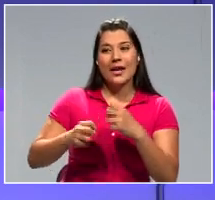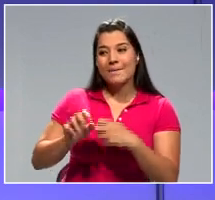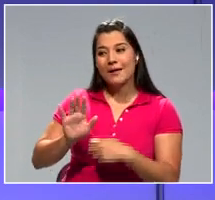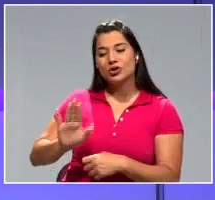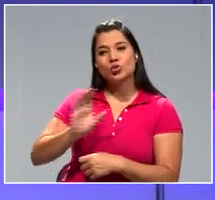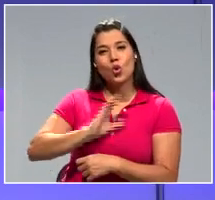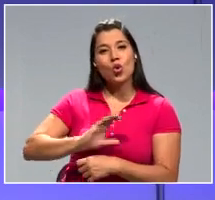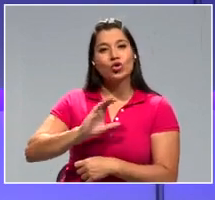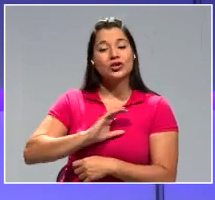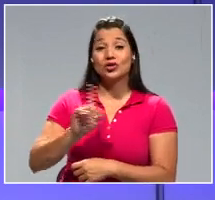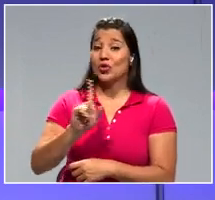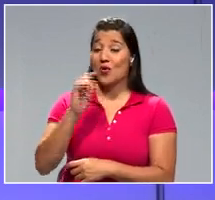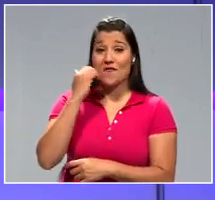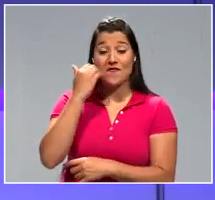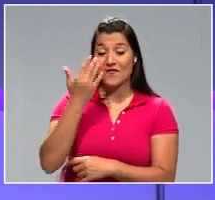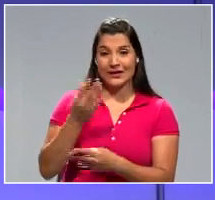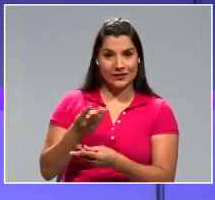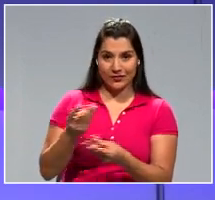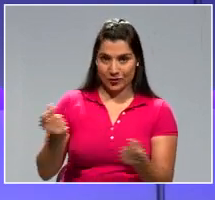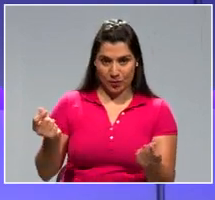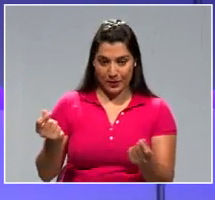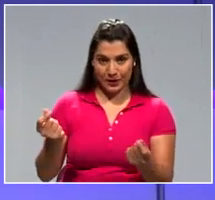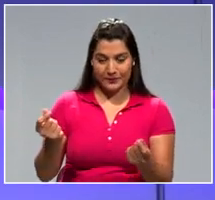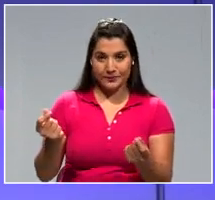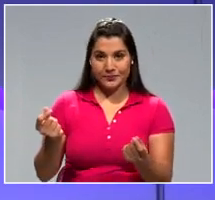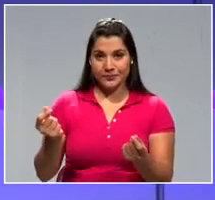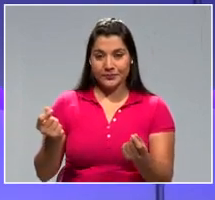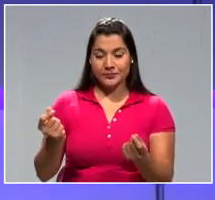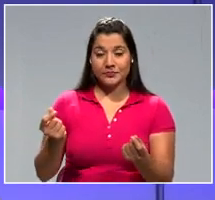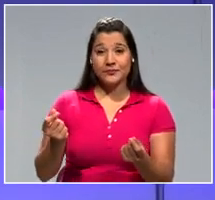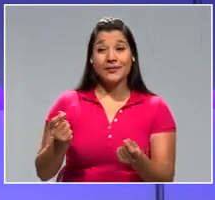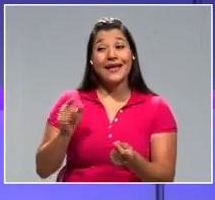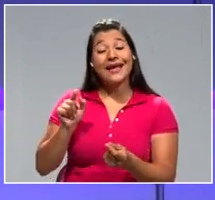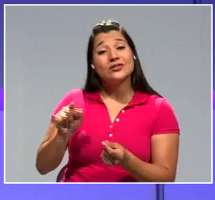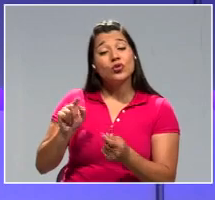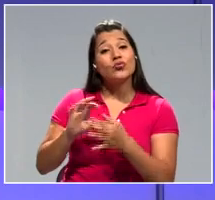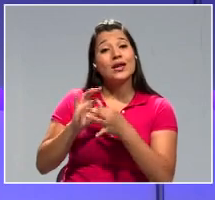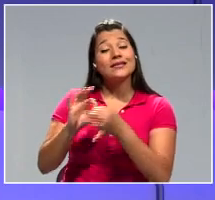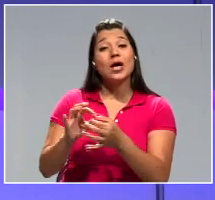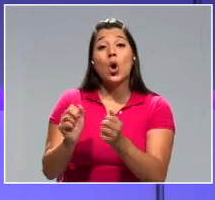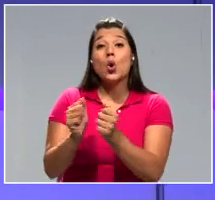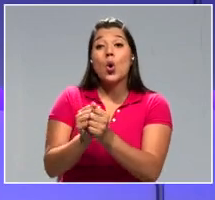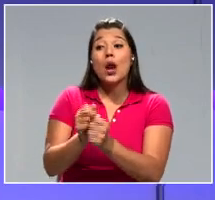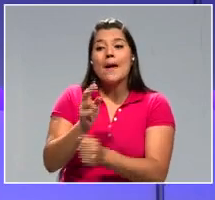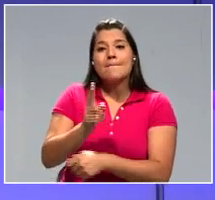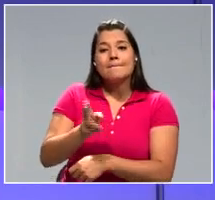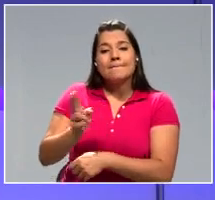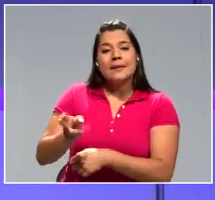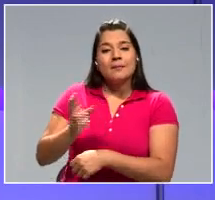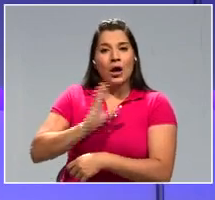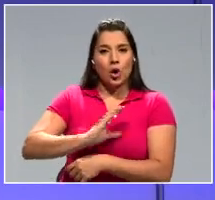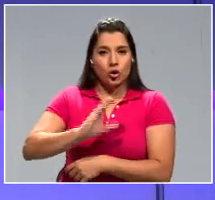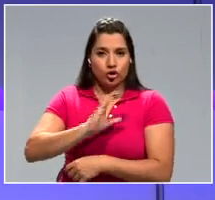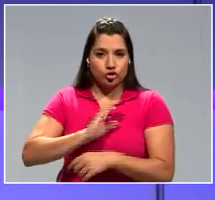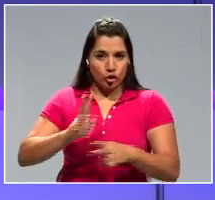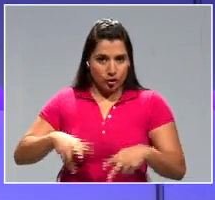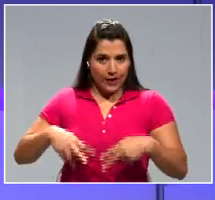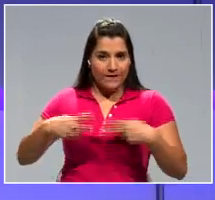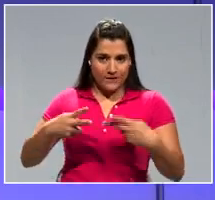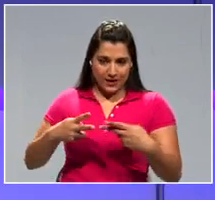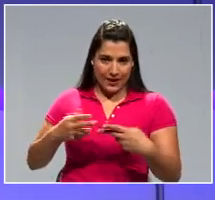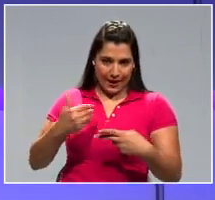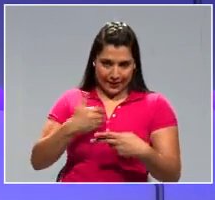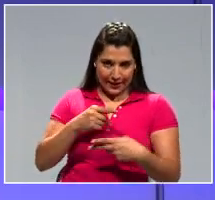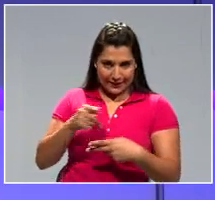condición que no es tan fácil de resolver, ¿verdad? Tiene que ver con las mismas condiciones, digamos, de vida de esas